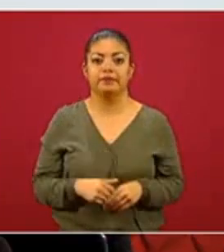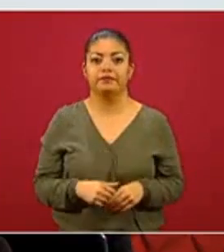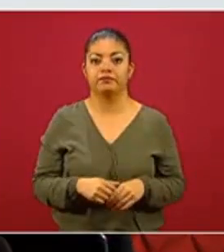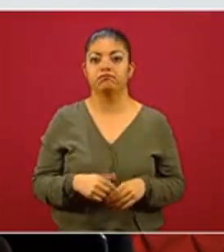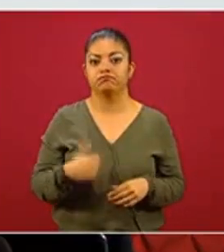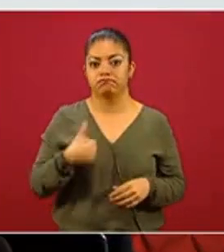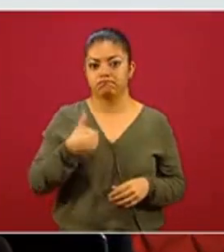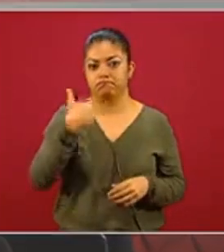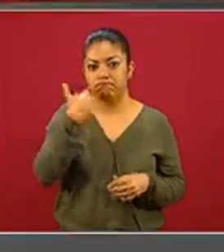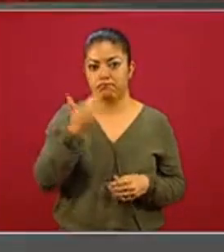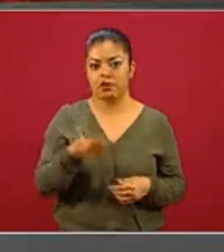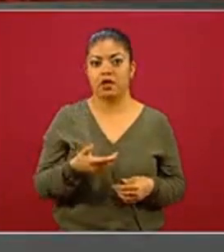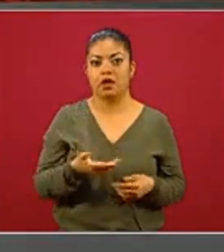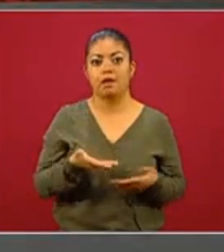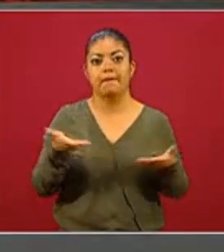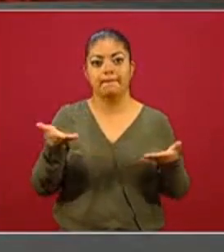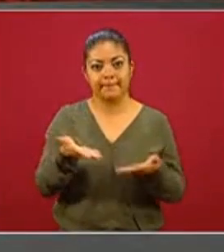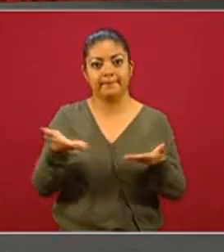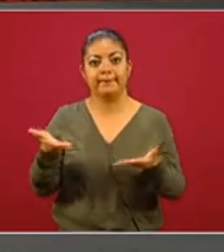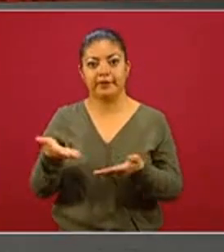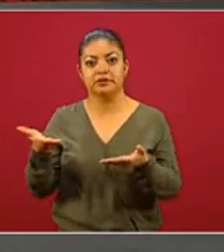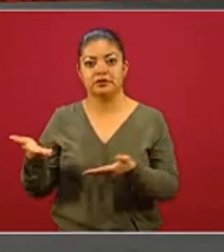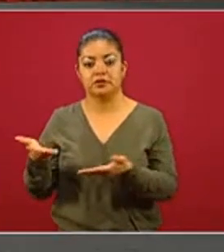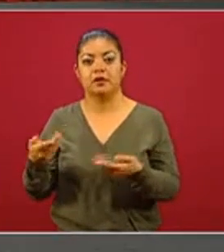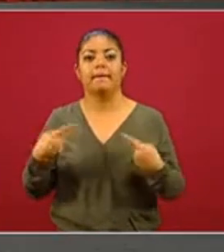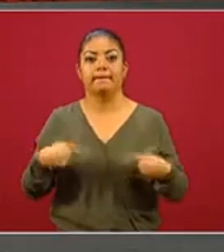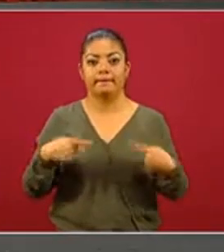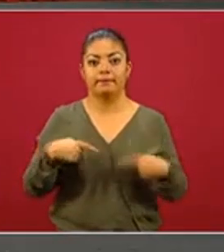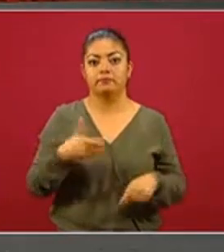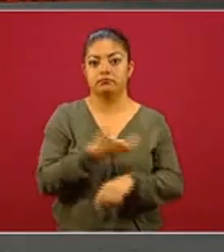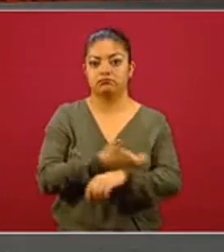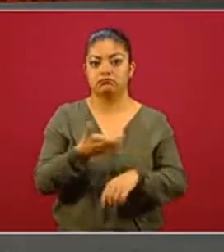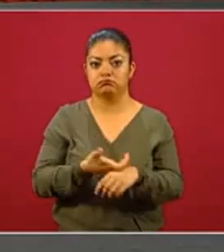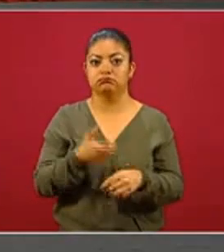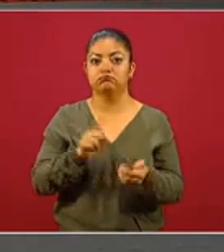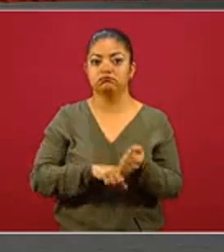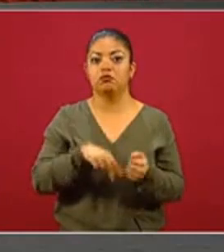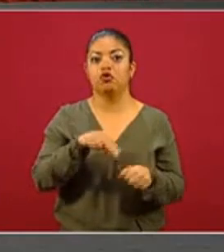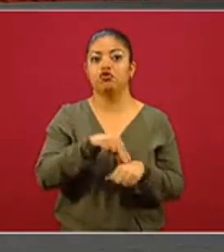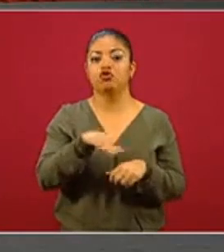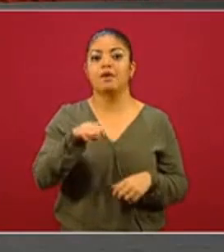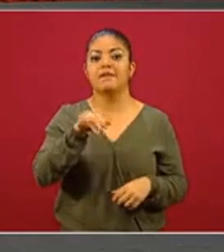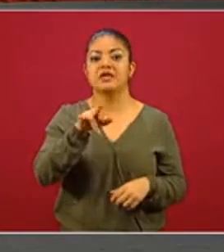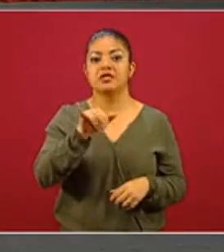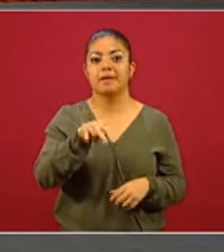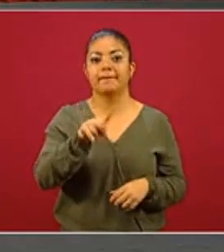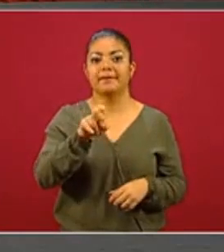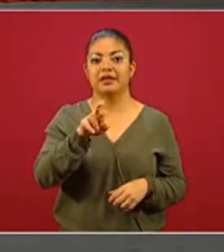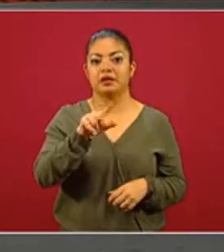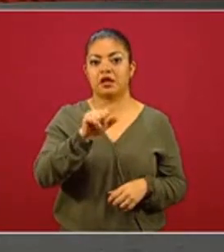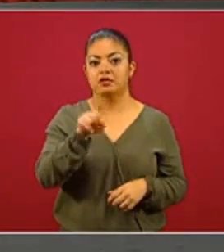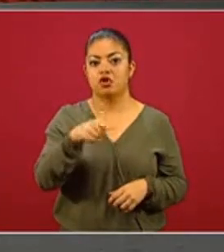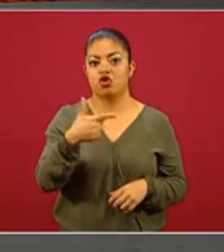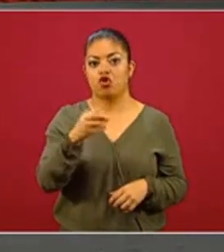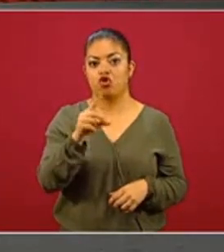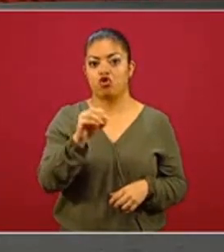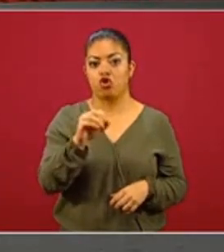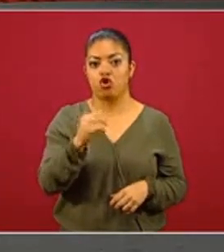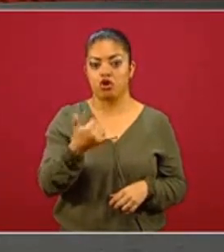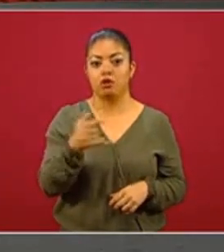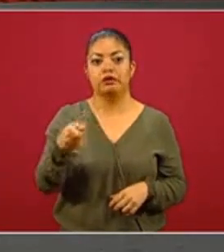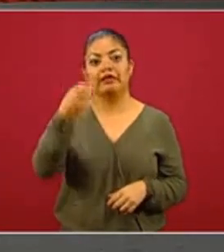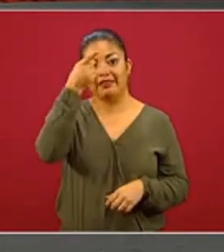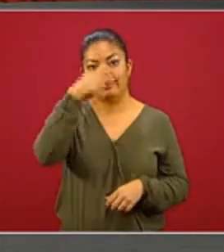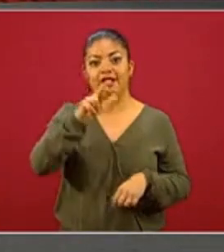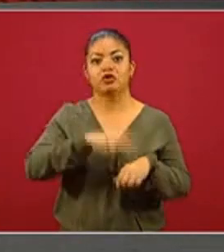a las personas que nos acompañan. En el orden de aparición está la doctora Miriam Veras Godoy, quien es la directora